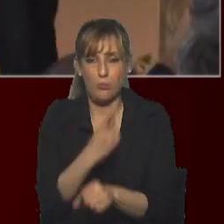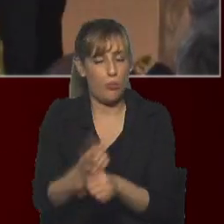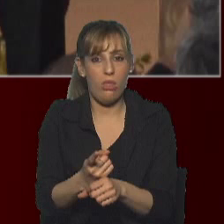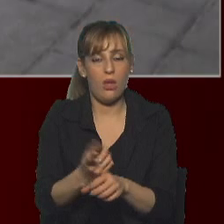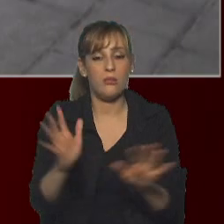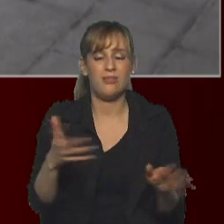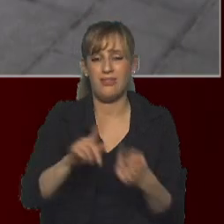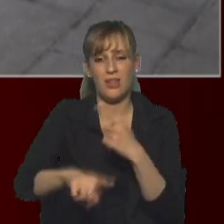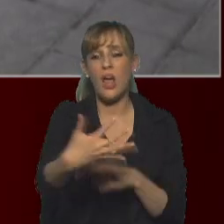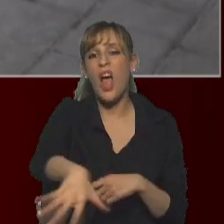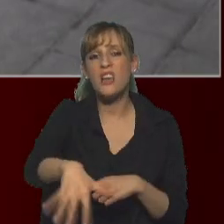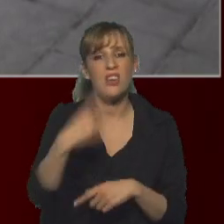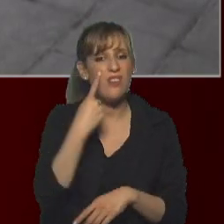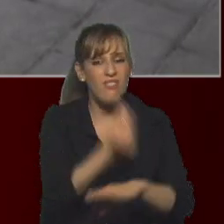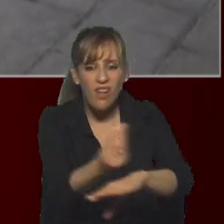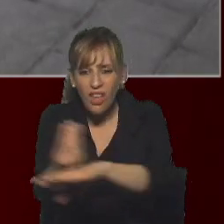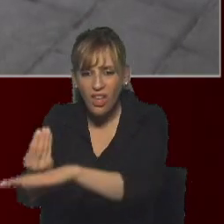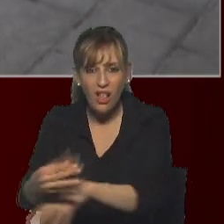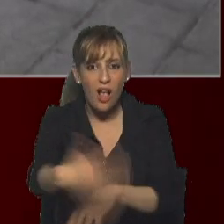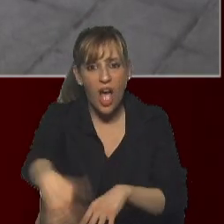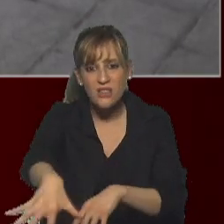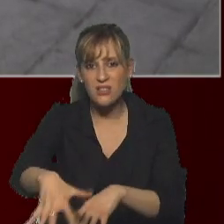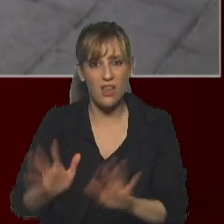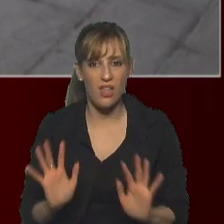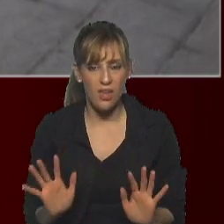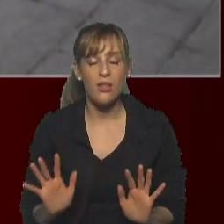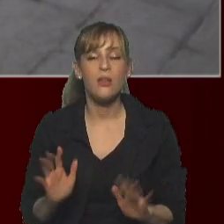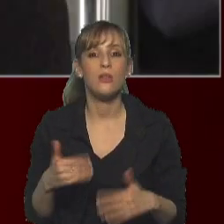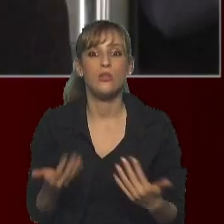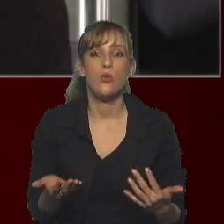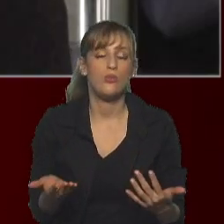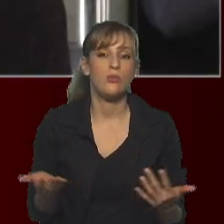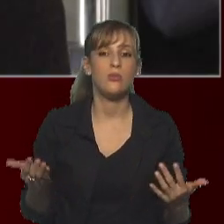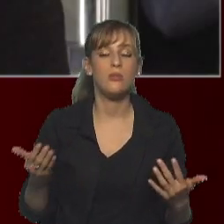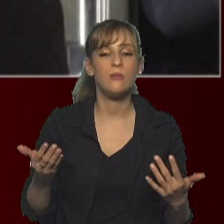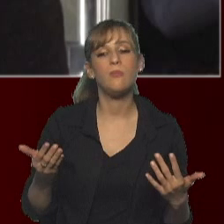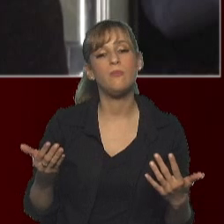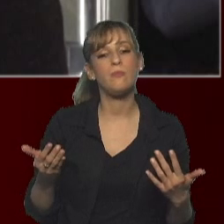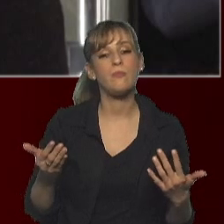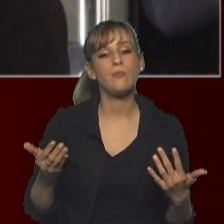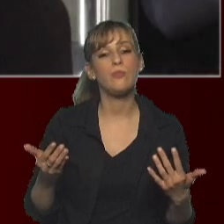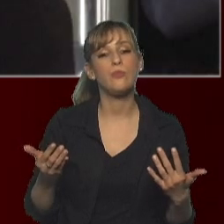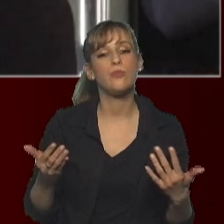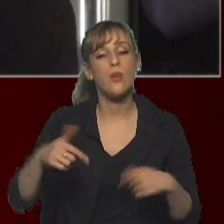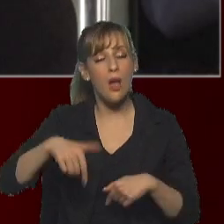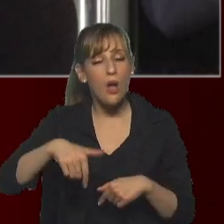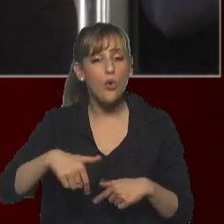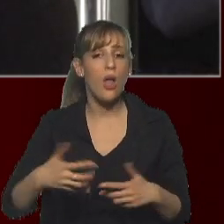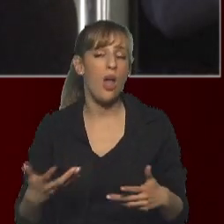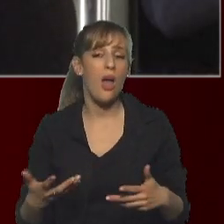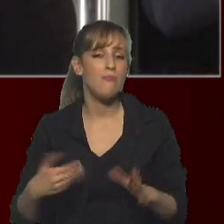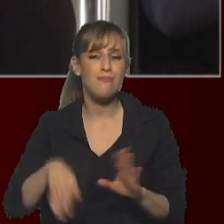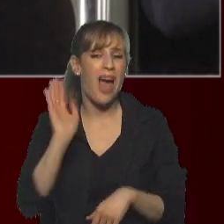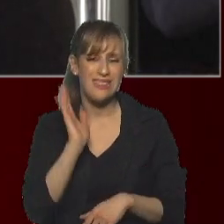gente que está en situación de calle ha crecido significativamente y hay un aumento de los